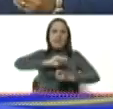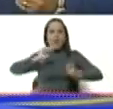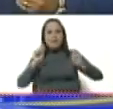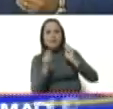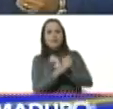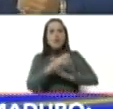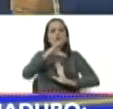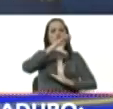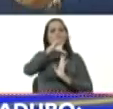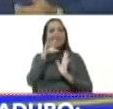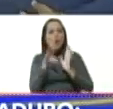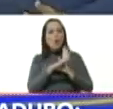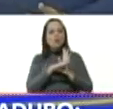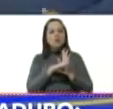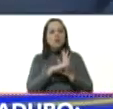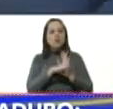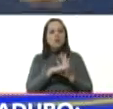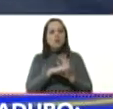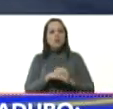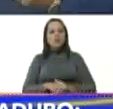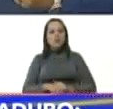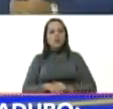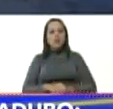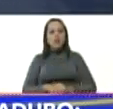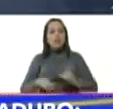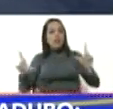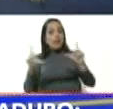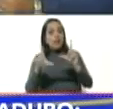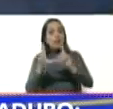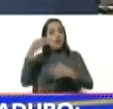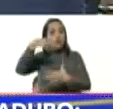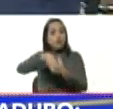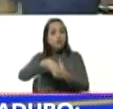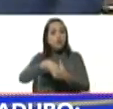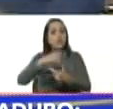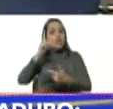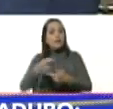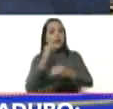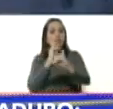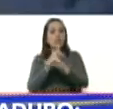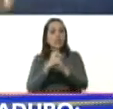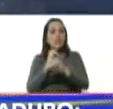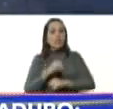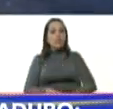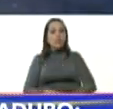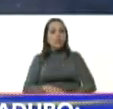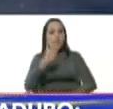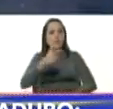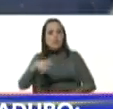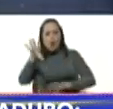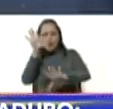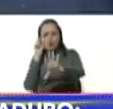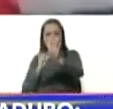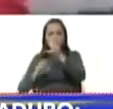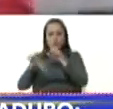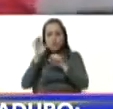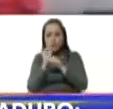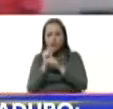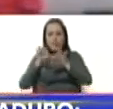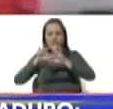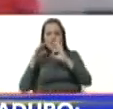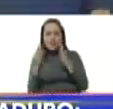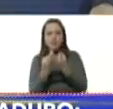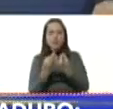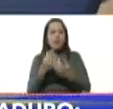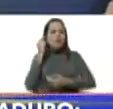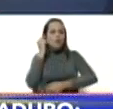cursos en programas televisivos y de redes sociales de acceso masivo para muy la bien, mujer y la familia. Es. Si yo quiero,